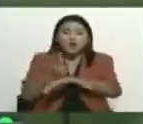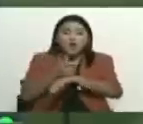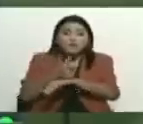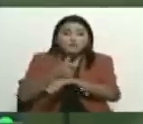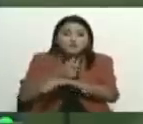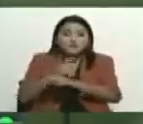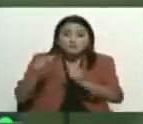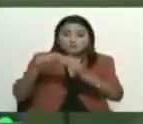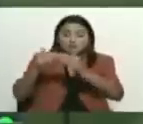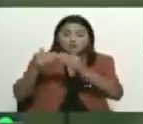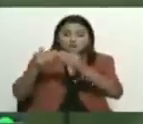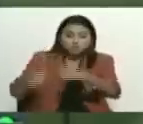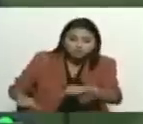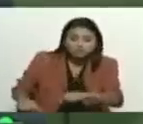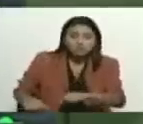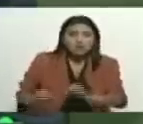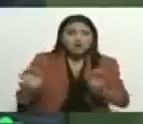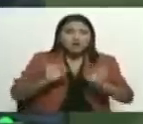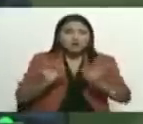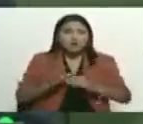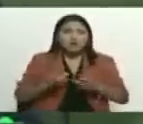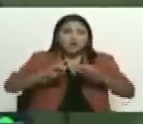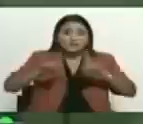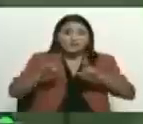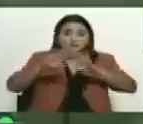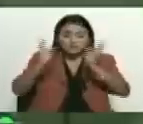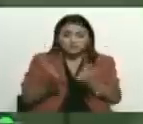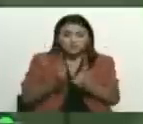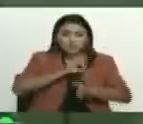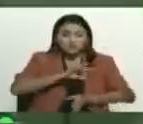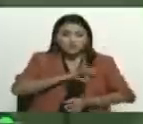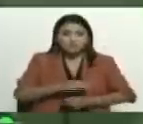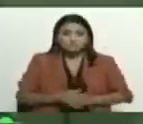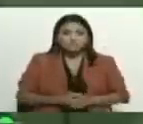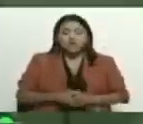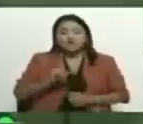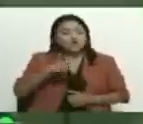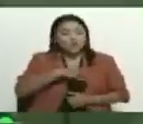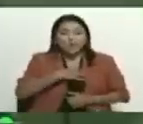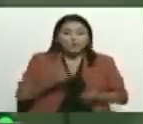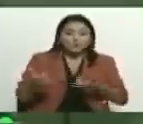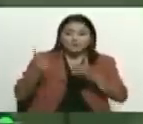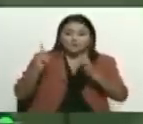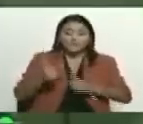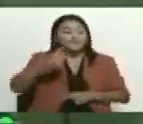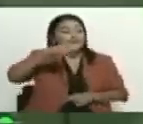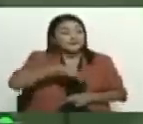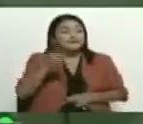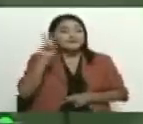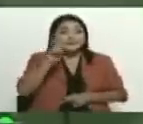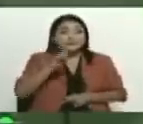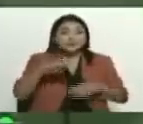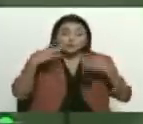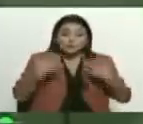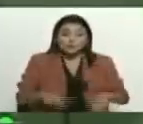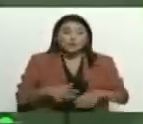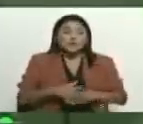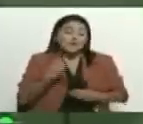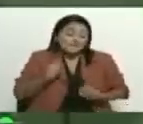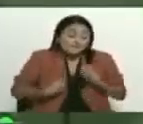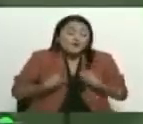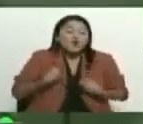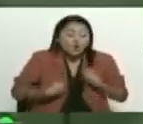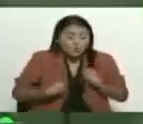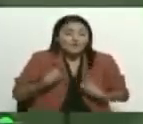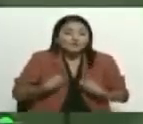legítimos y para destruir la armonía y la paz social. Nuestro país tiene serias y legítimas preocupaciones